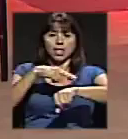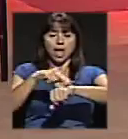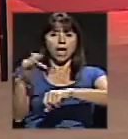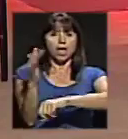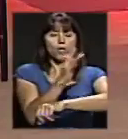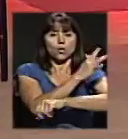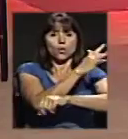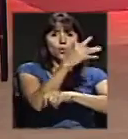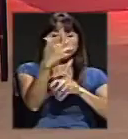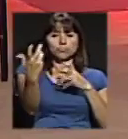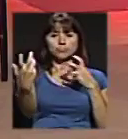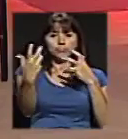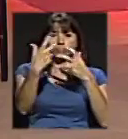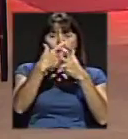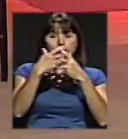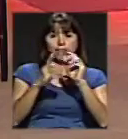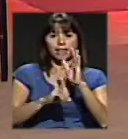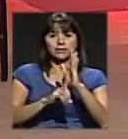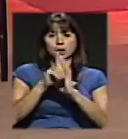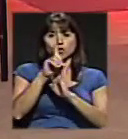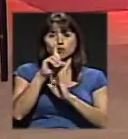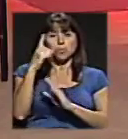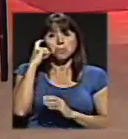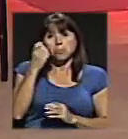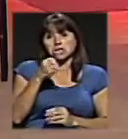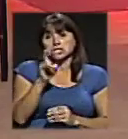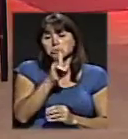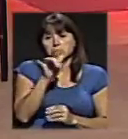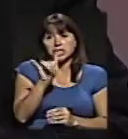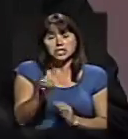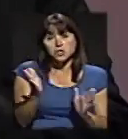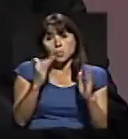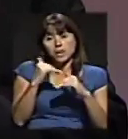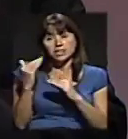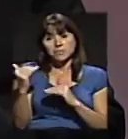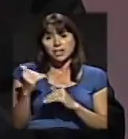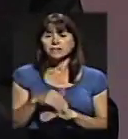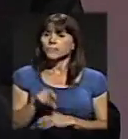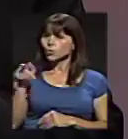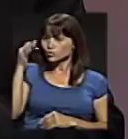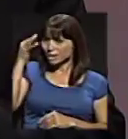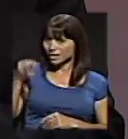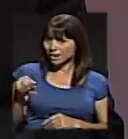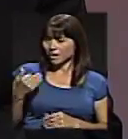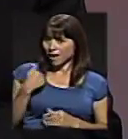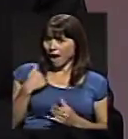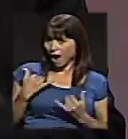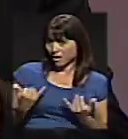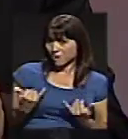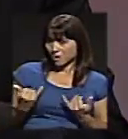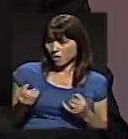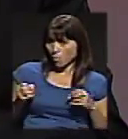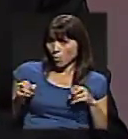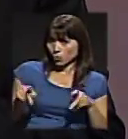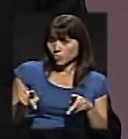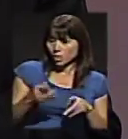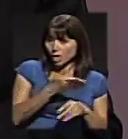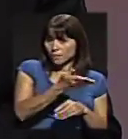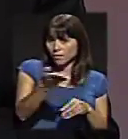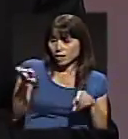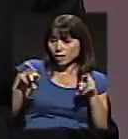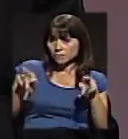en armonía con la naturaleza, porque si no, no va a haber esperanza para las futuras generaciones. Espacio, ¿sí usted que hay espacio en estos momentos dentro del electorado